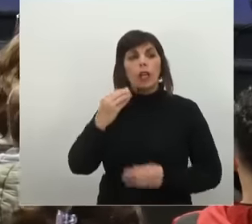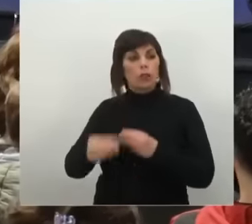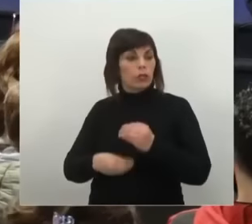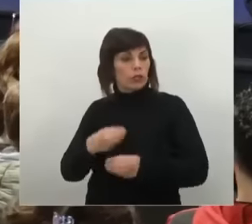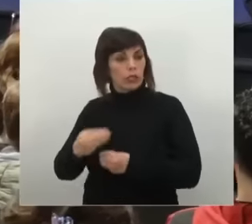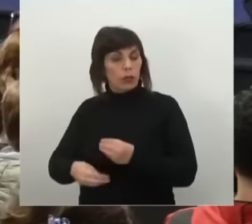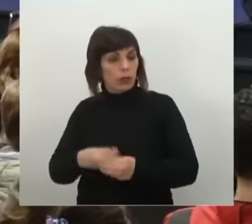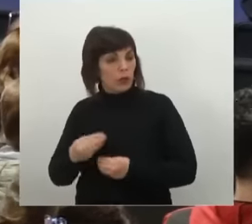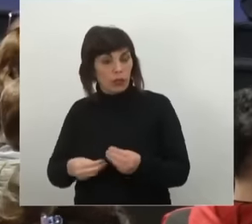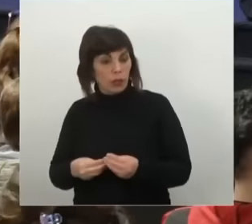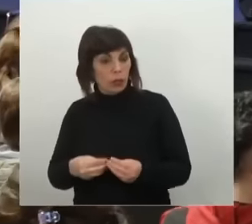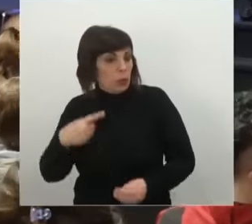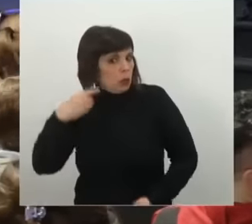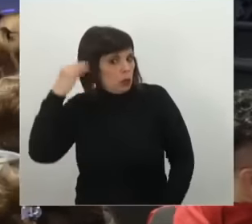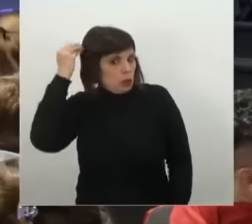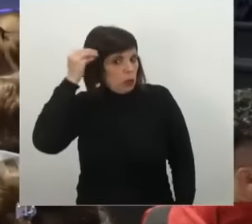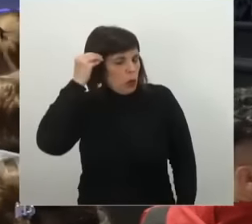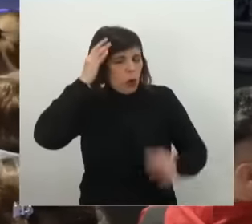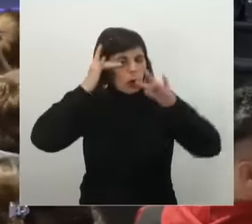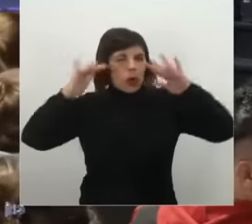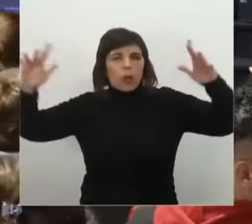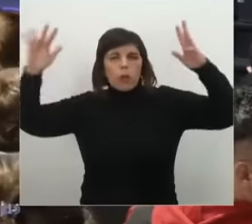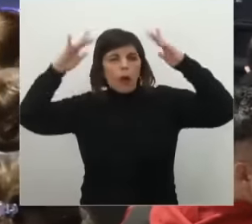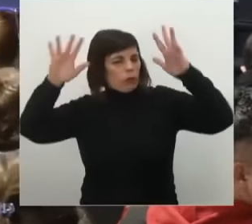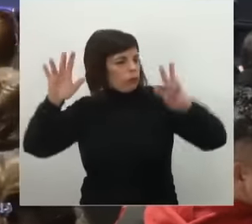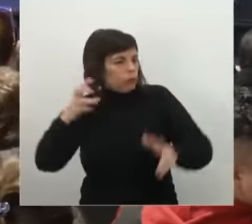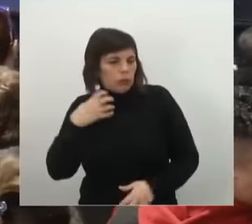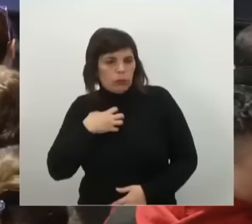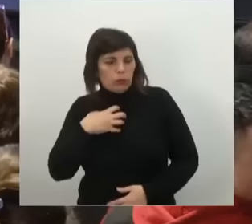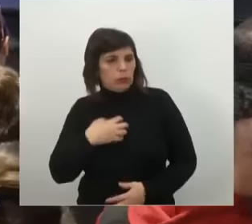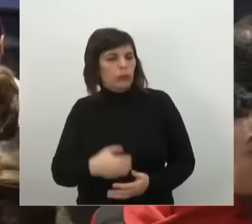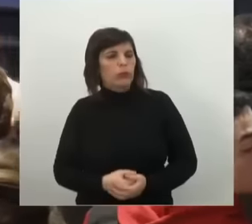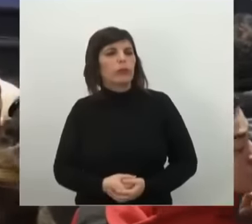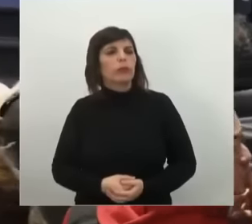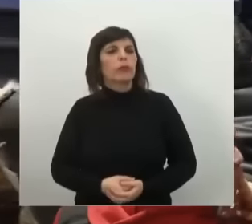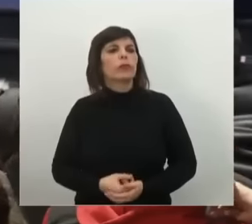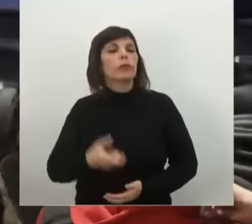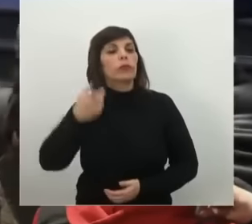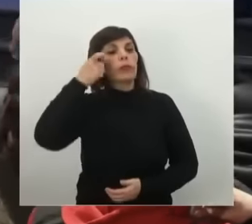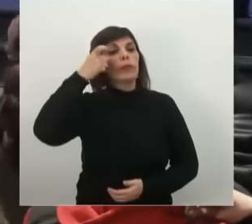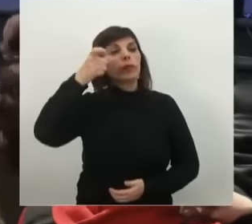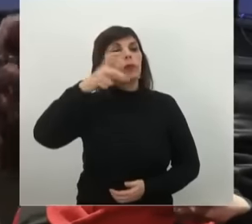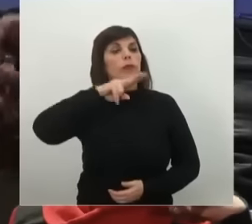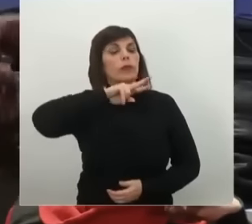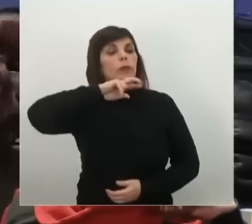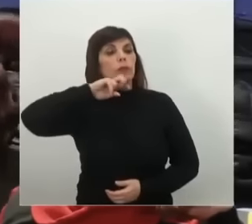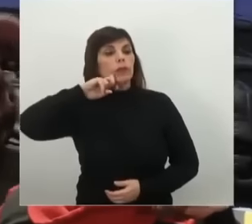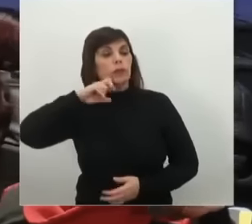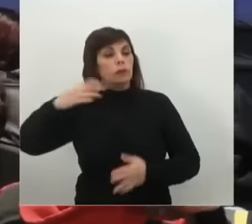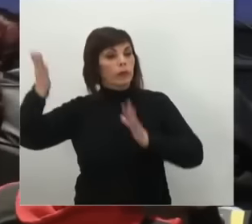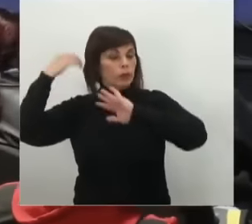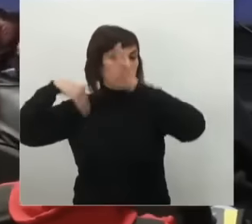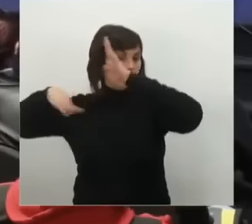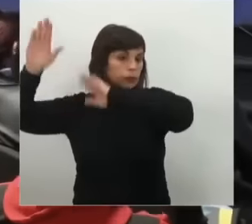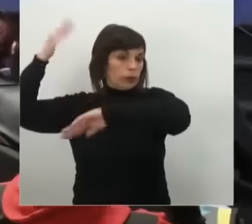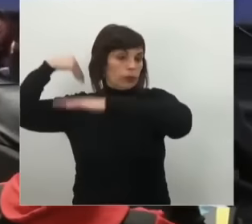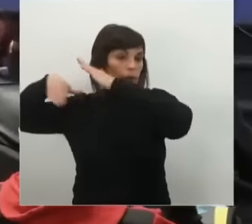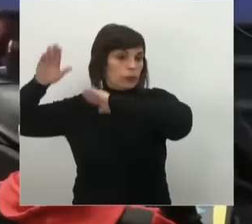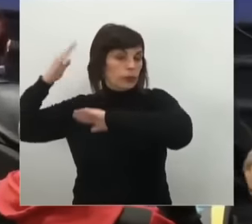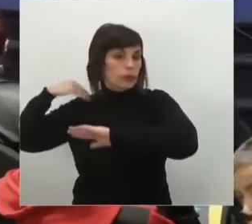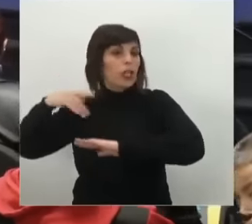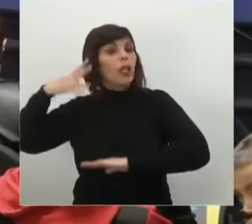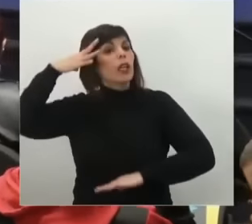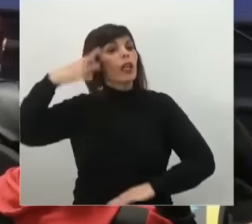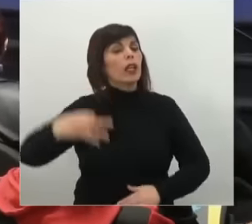grande que yo no me podía imaginar Yo no sé si usted sabía que el pueblo hebreo en la antigüedad ellos